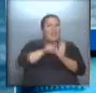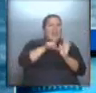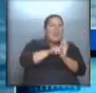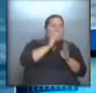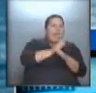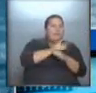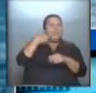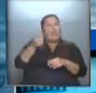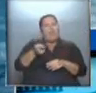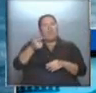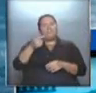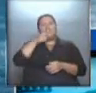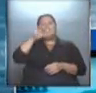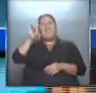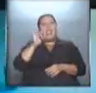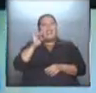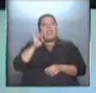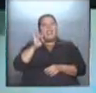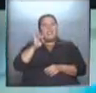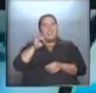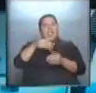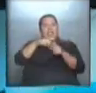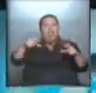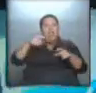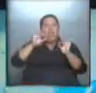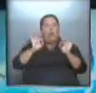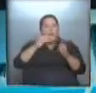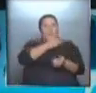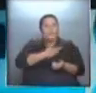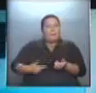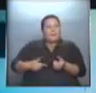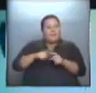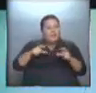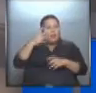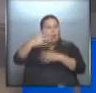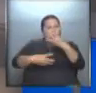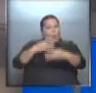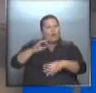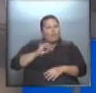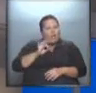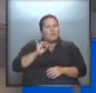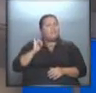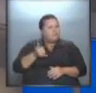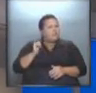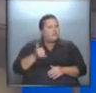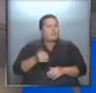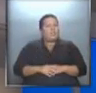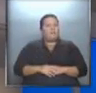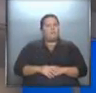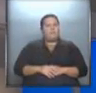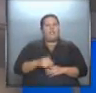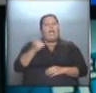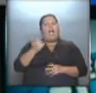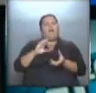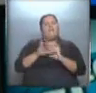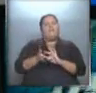de medio término y cuando elige boleta completa con presidente cada cuatro años. Absolutamente. Hay un